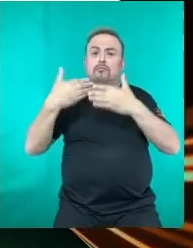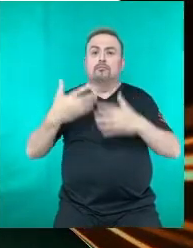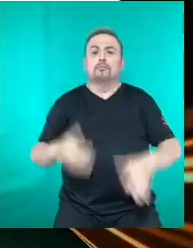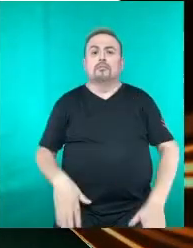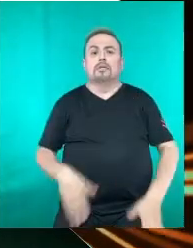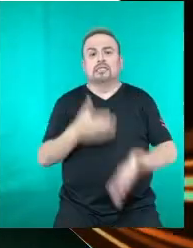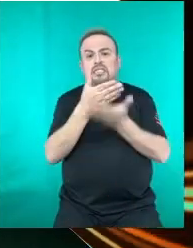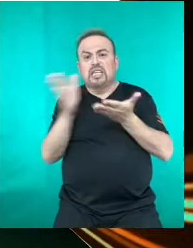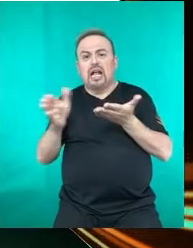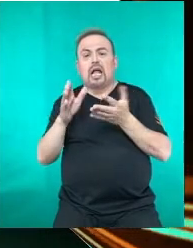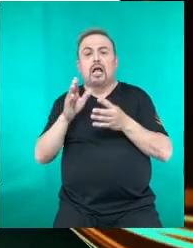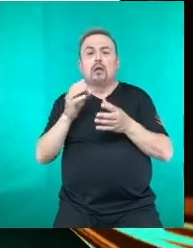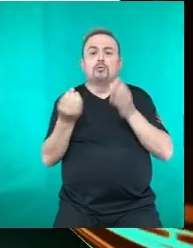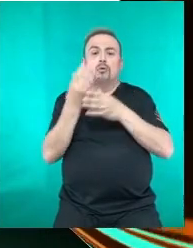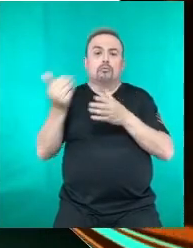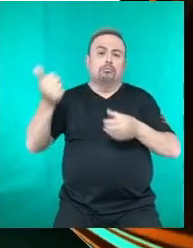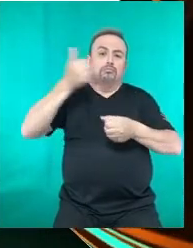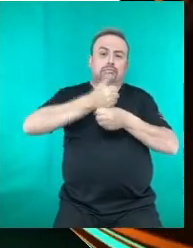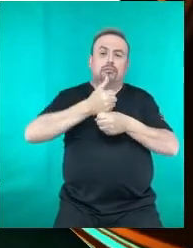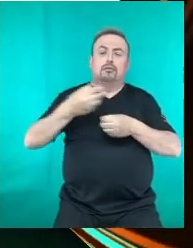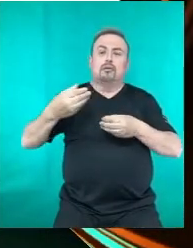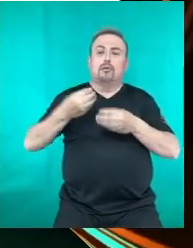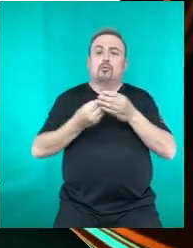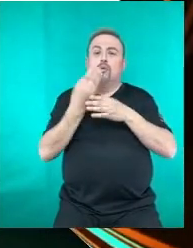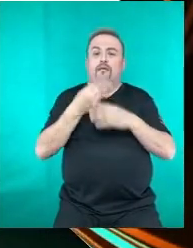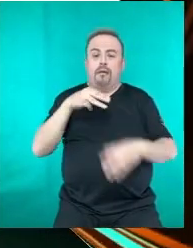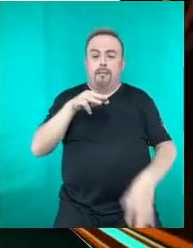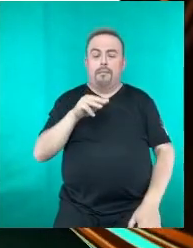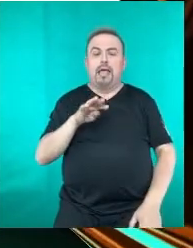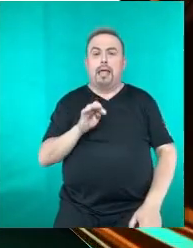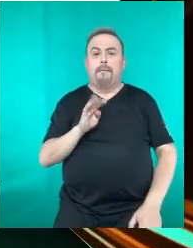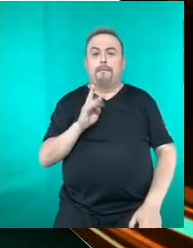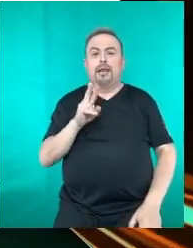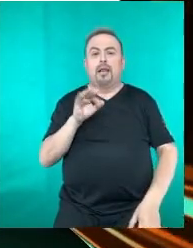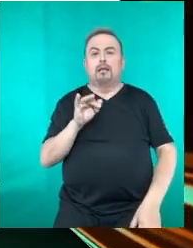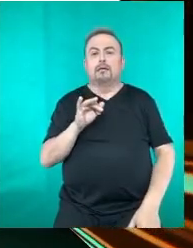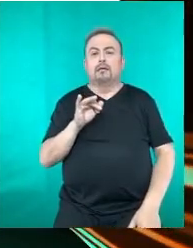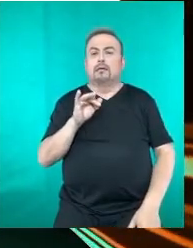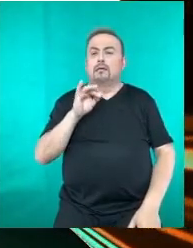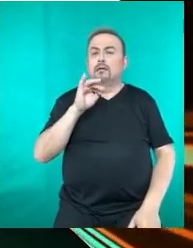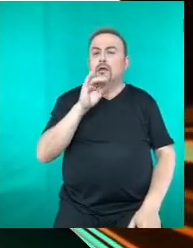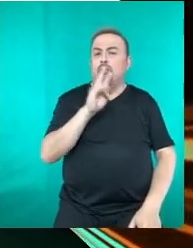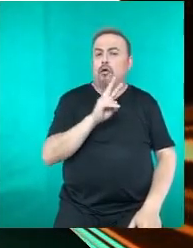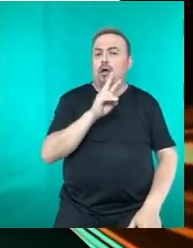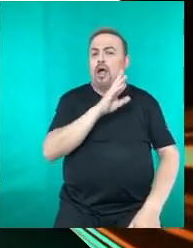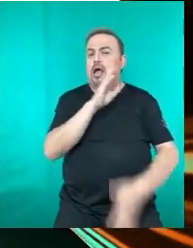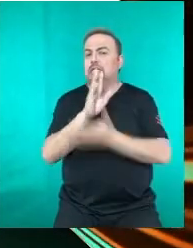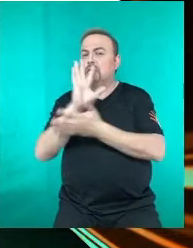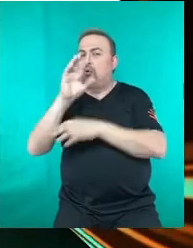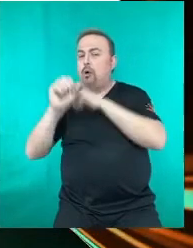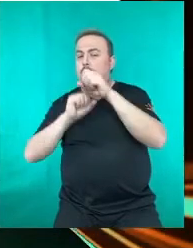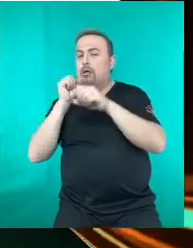reemplazar esas membranas que se hacen en teoría cada 2 o entre 2 y 5 años más o menos.